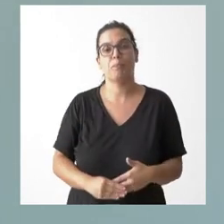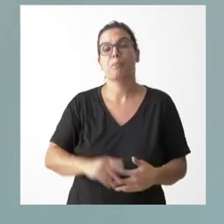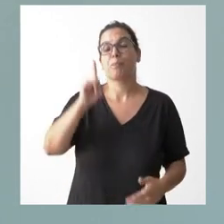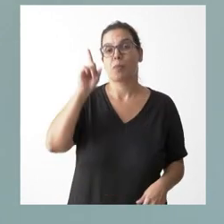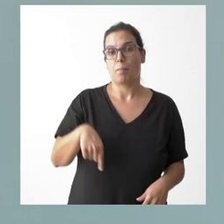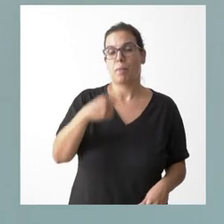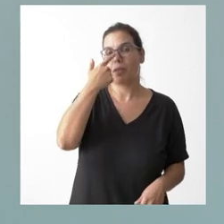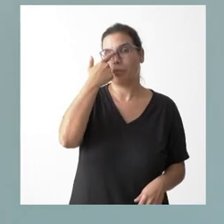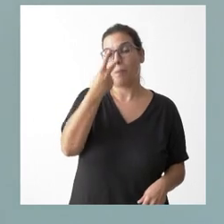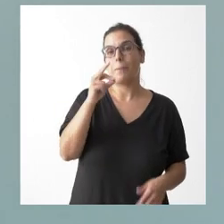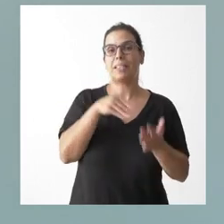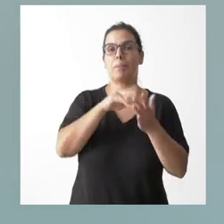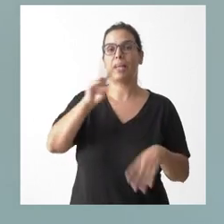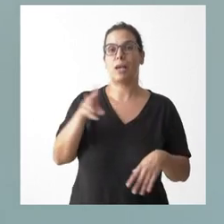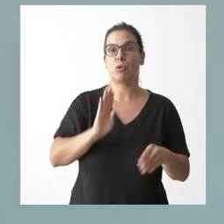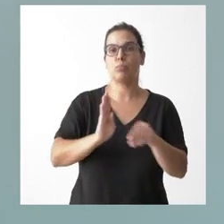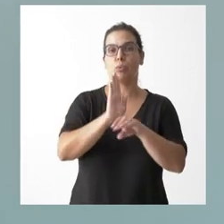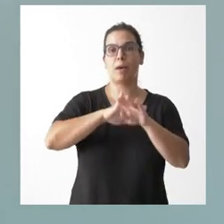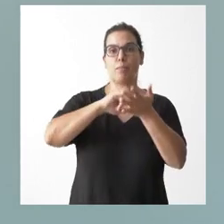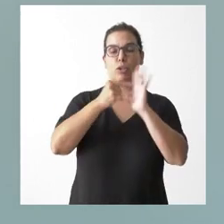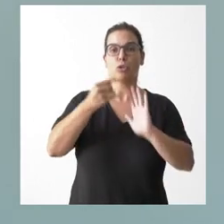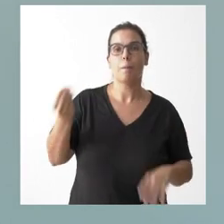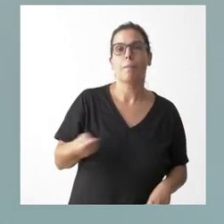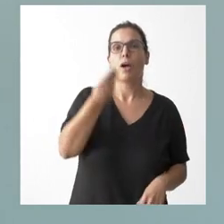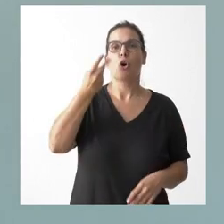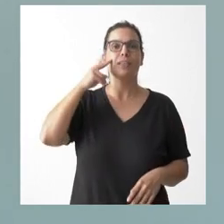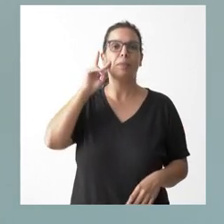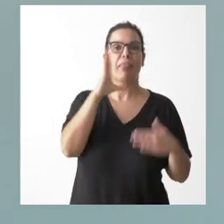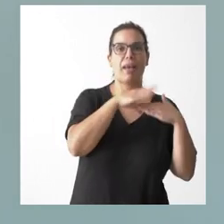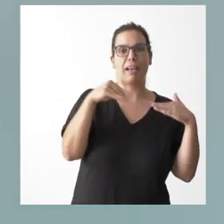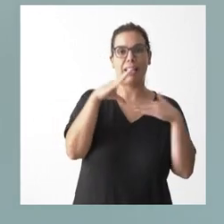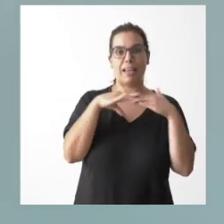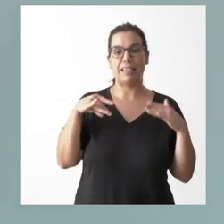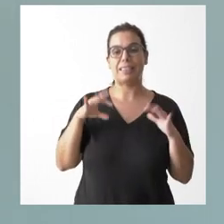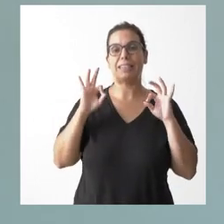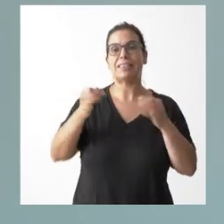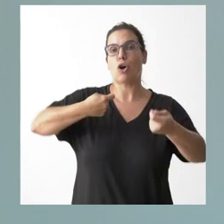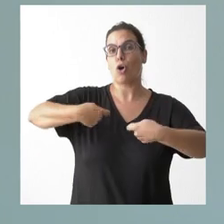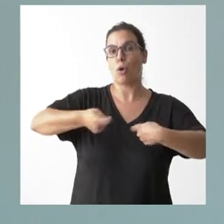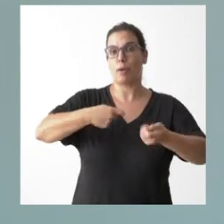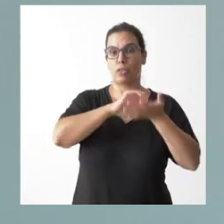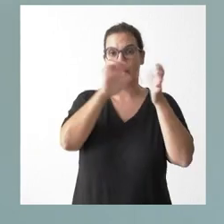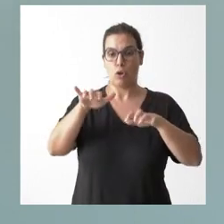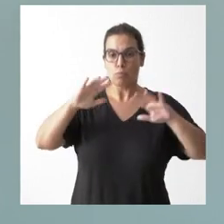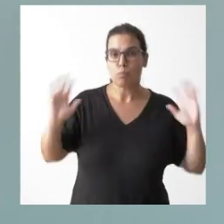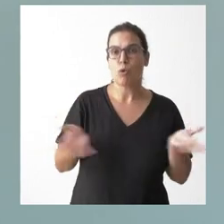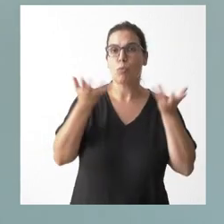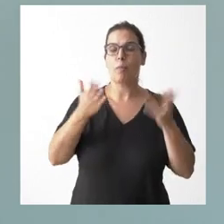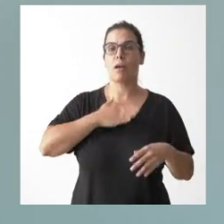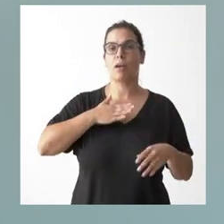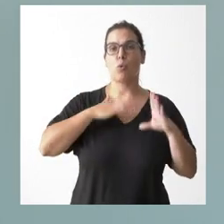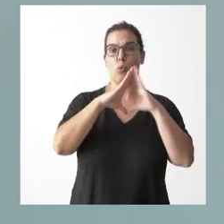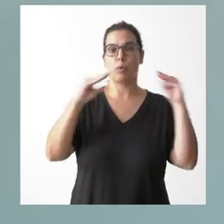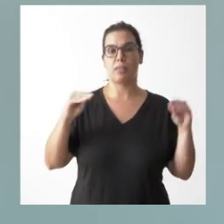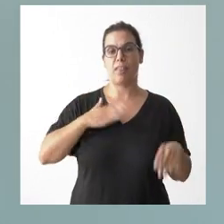asimismo, 20.000 euros al proyecto Mejora de la Experiencia Cliente en el Comercio de Castilla y León, promovido por la Universidad